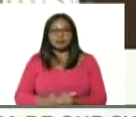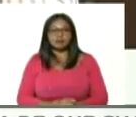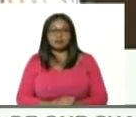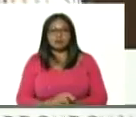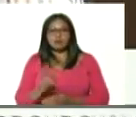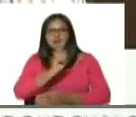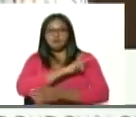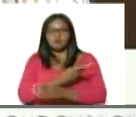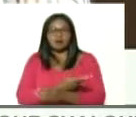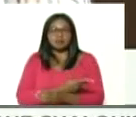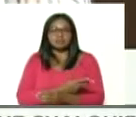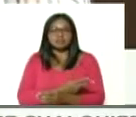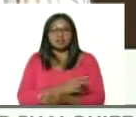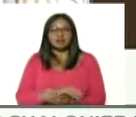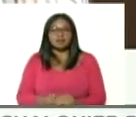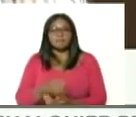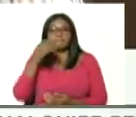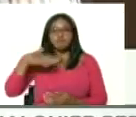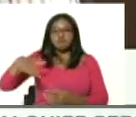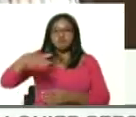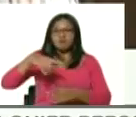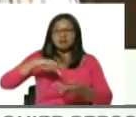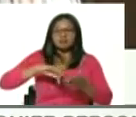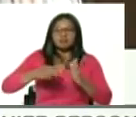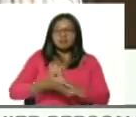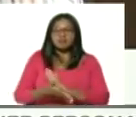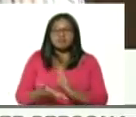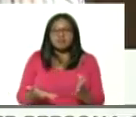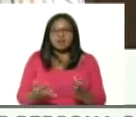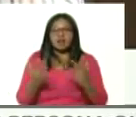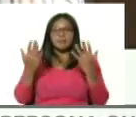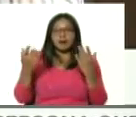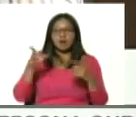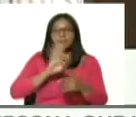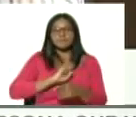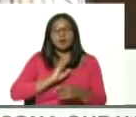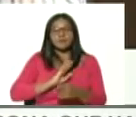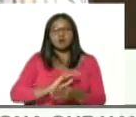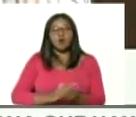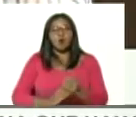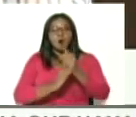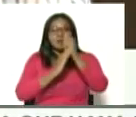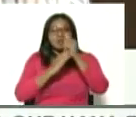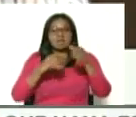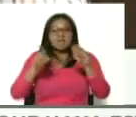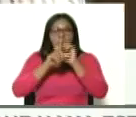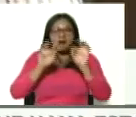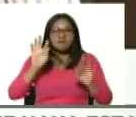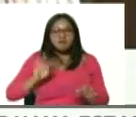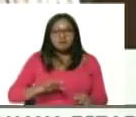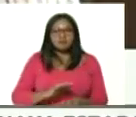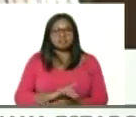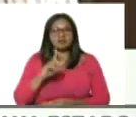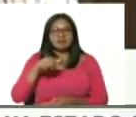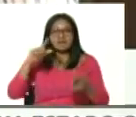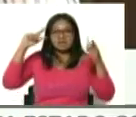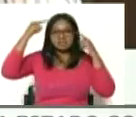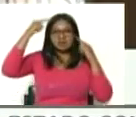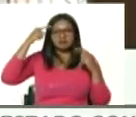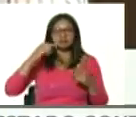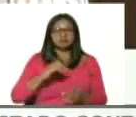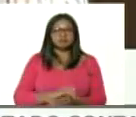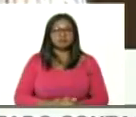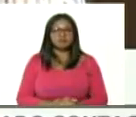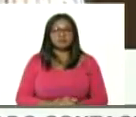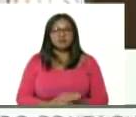fuerza motivadora que va primero de la mano del legado de nuestro comandante y líder supremo Hugo Chávez, y